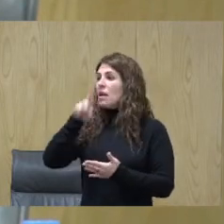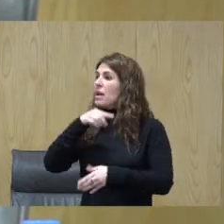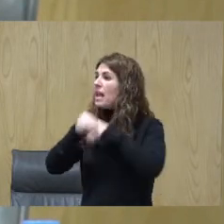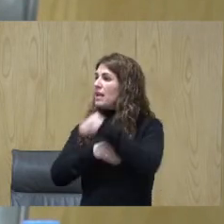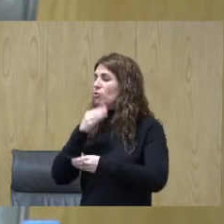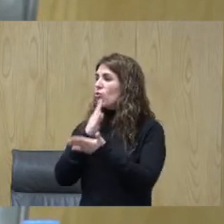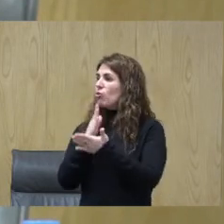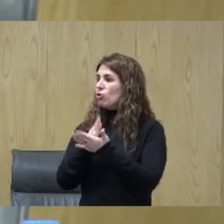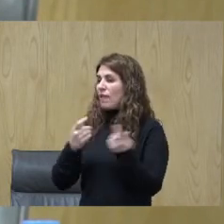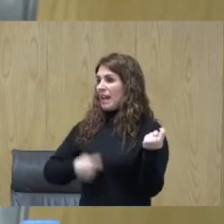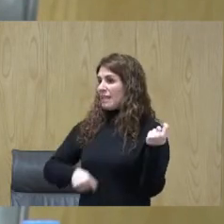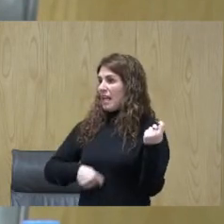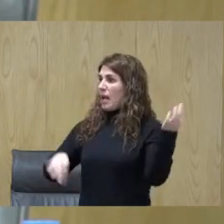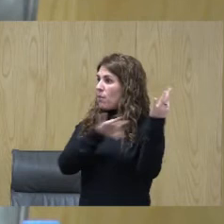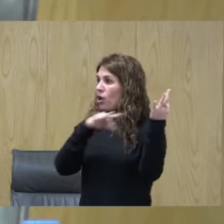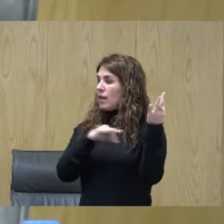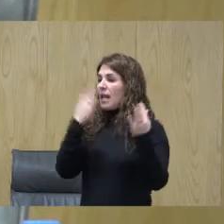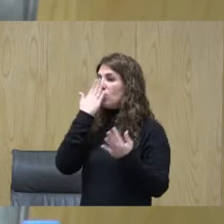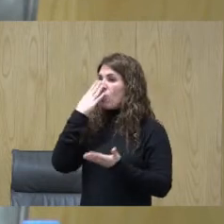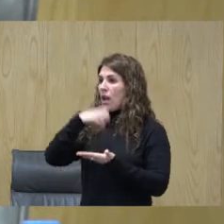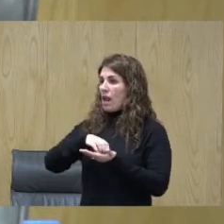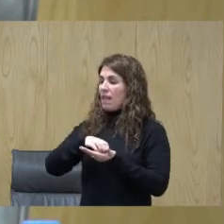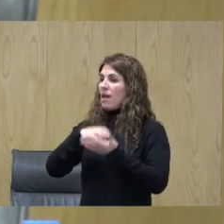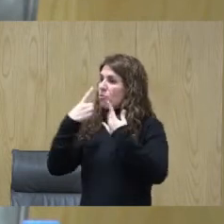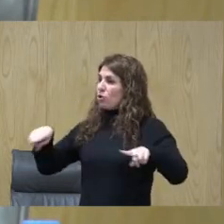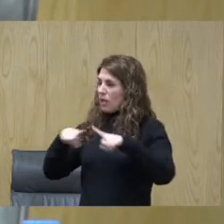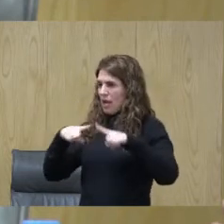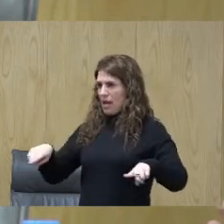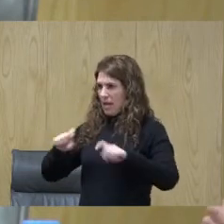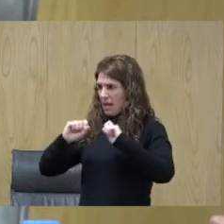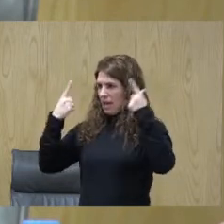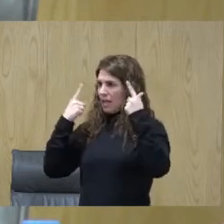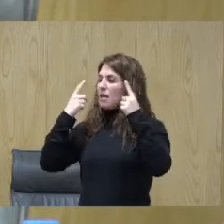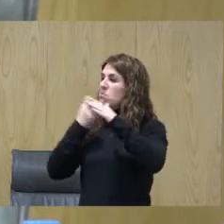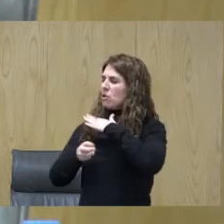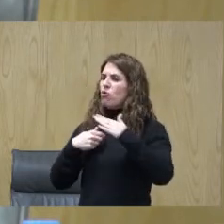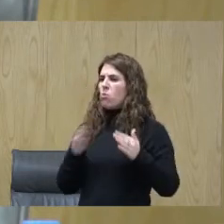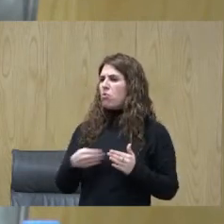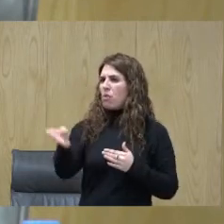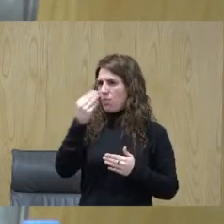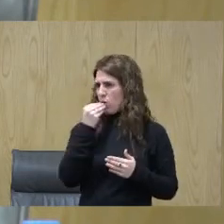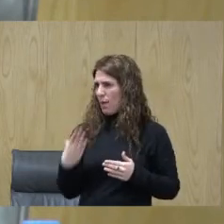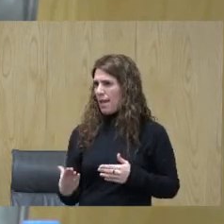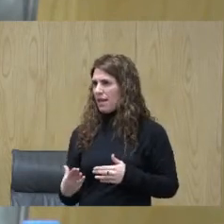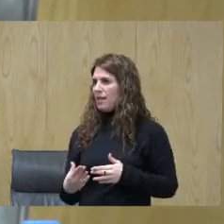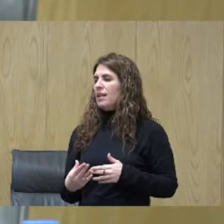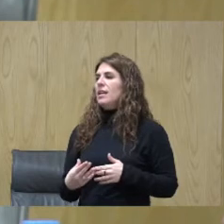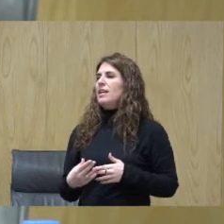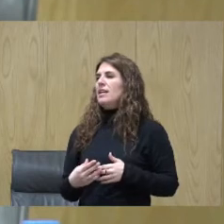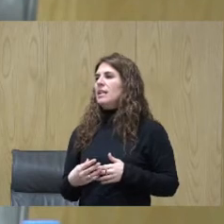de guitarra y violín en la Escuela de Música y Conservatorio. Y por el metro me manejo muy bien y también